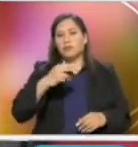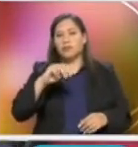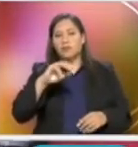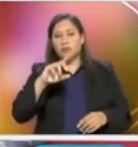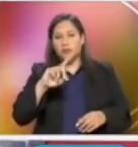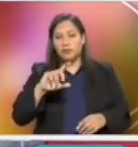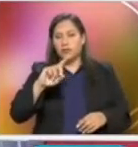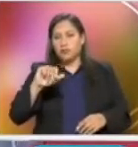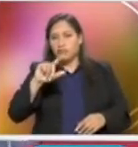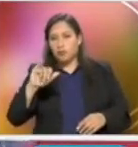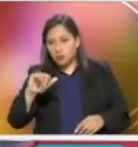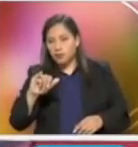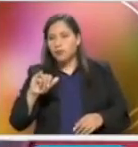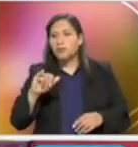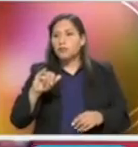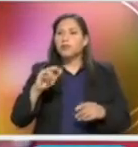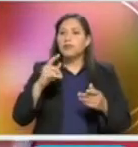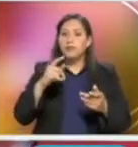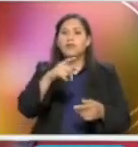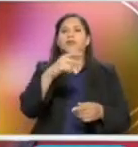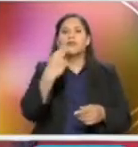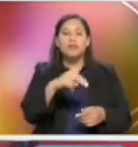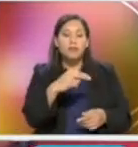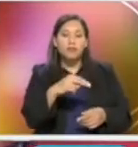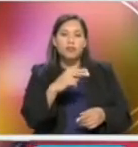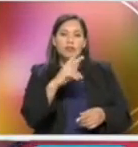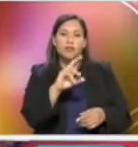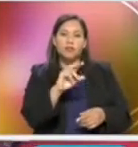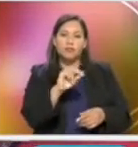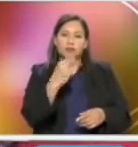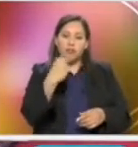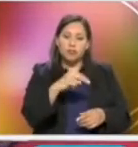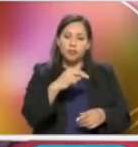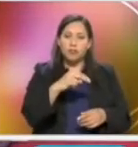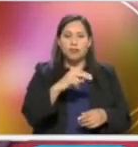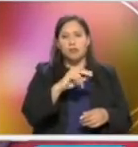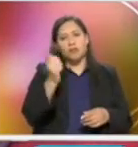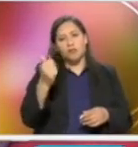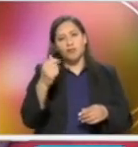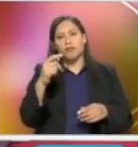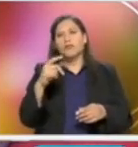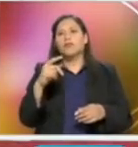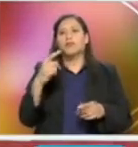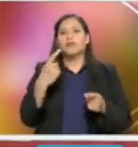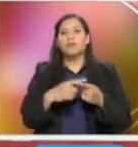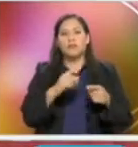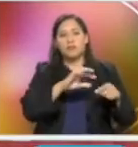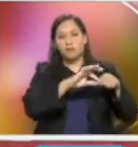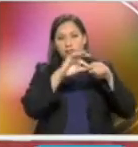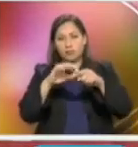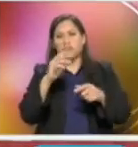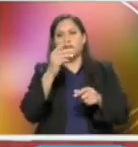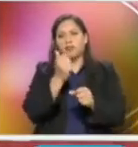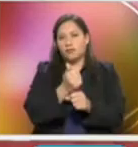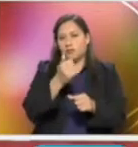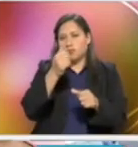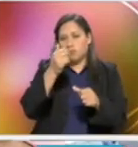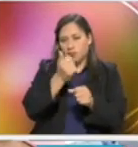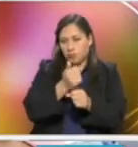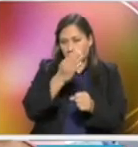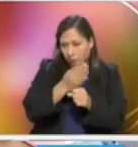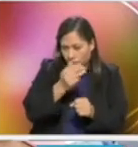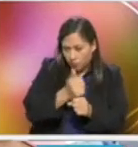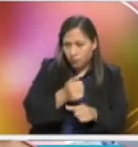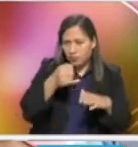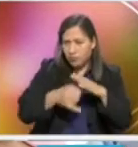casos Clay entra con ellos y le enseñan, bueno, tu nombre no es tu nombre, ¿no? Porque hubo alguien que se trajo a tu tatarabuelo